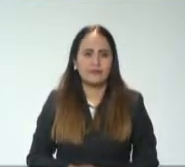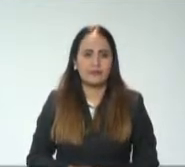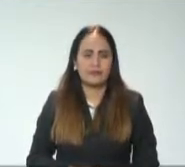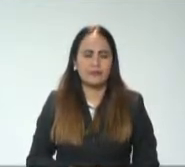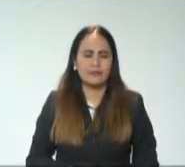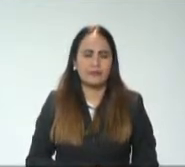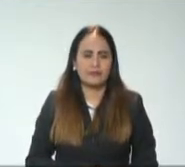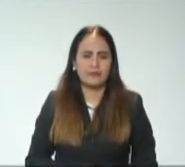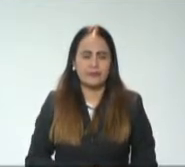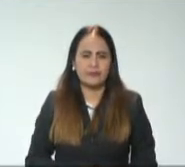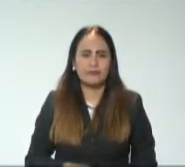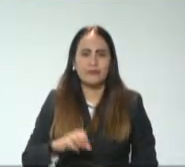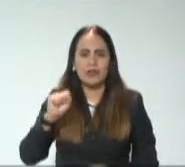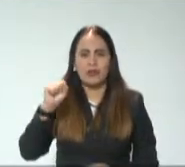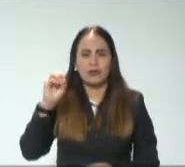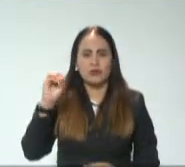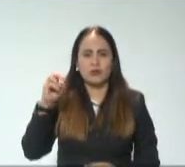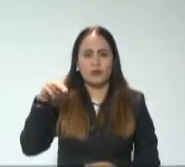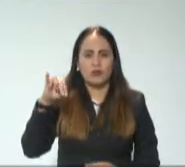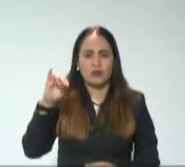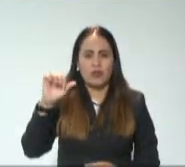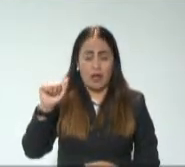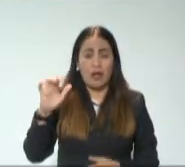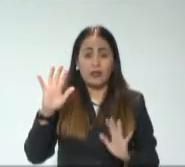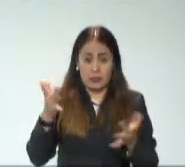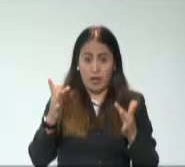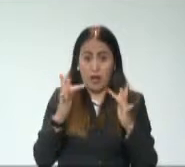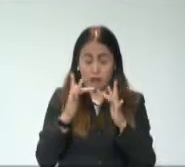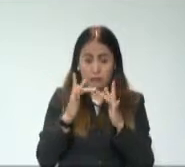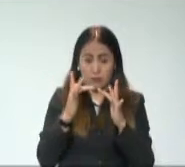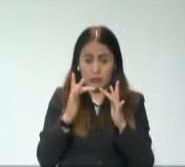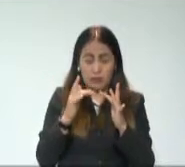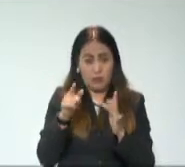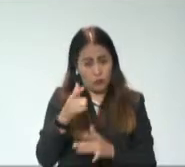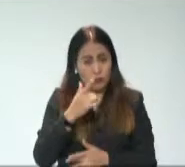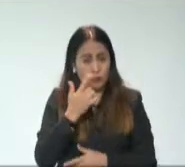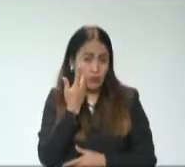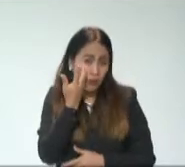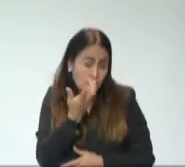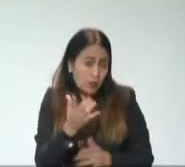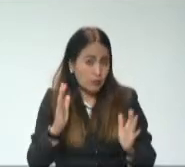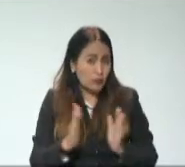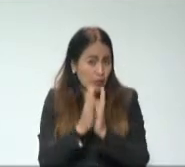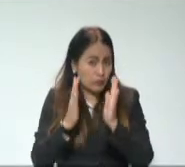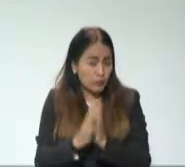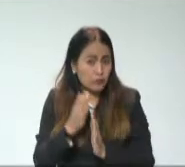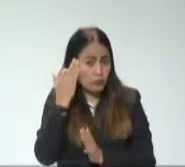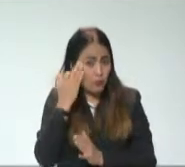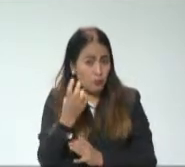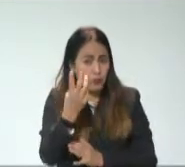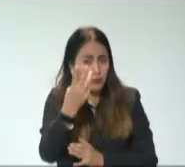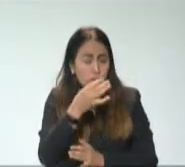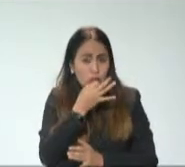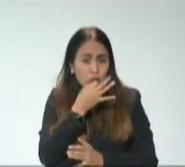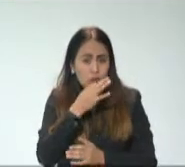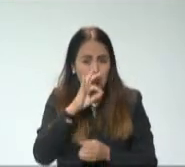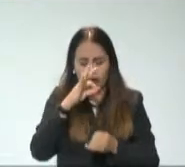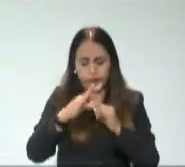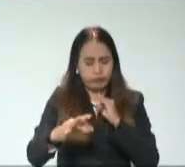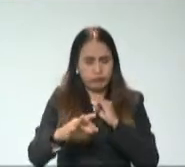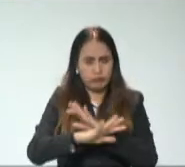Gracias Sonia Ya estás por ahí conectada Si gustas tu participación de 3 minutos a manera de